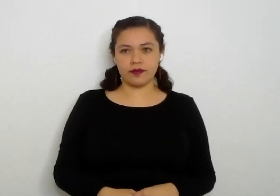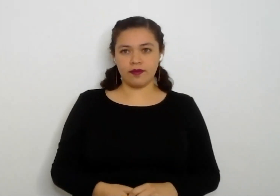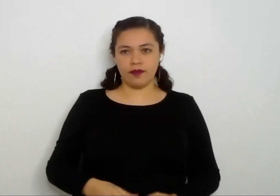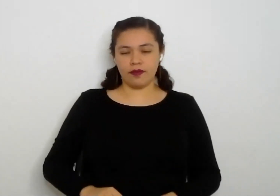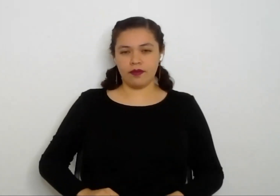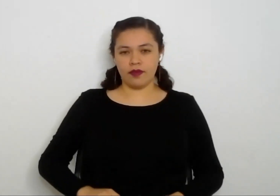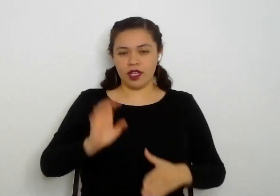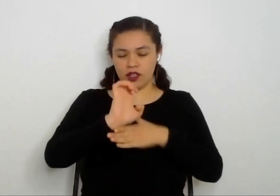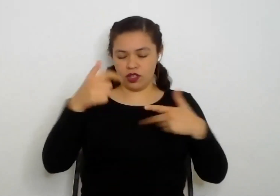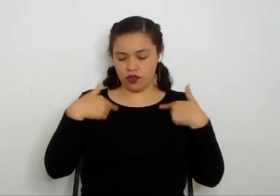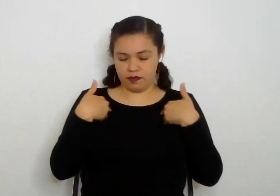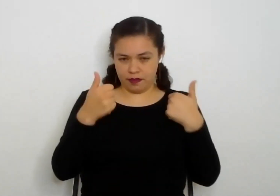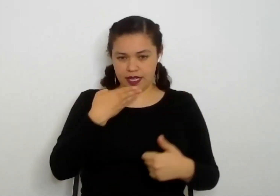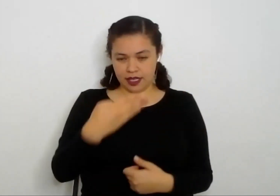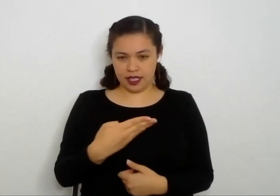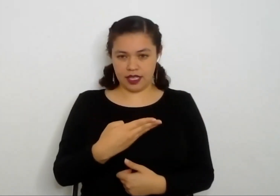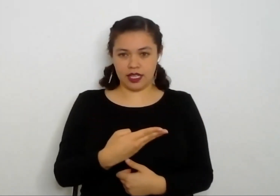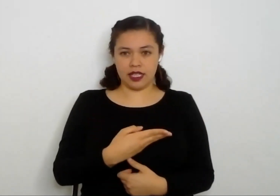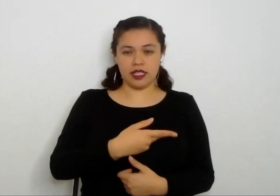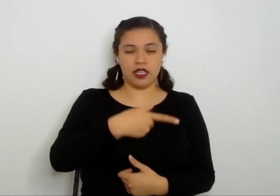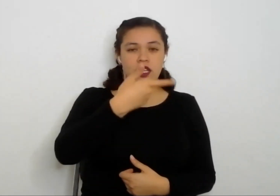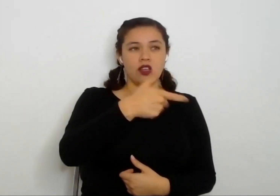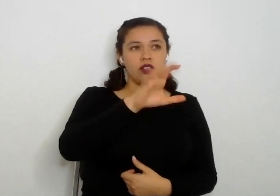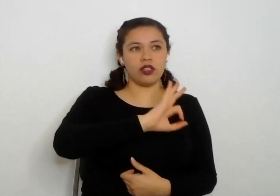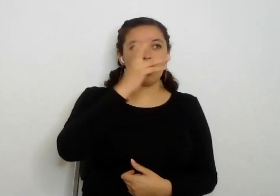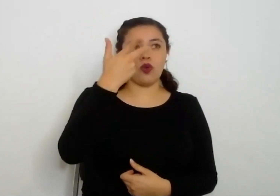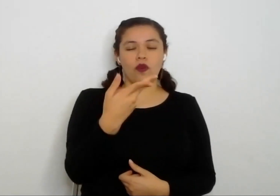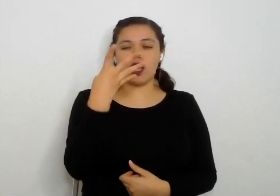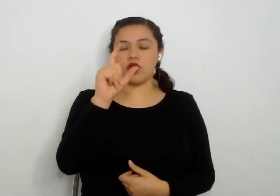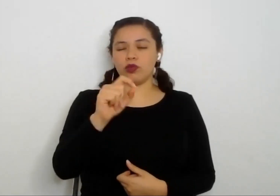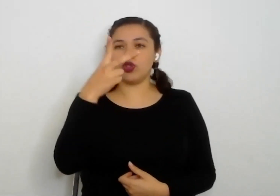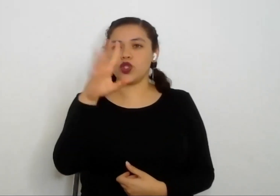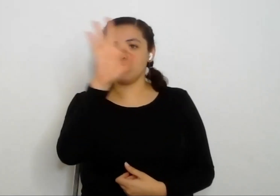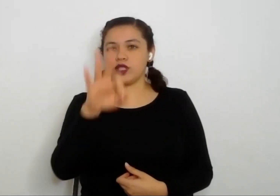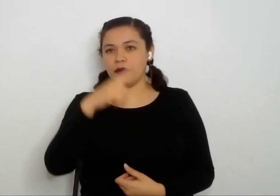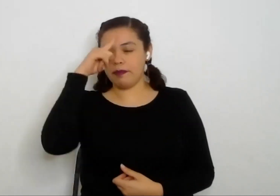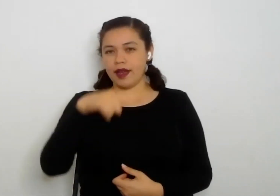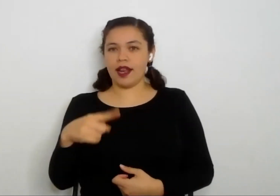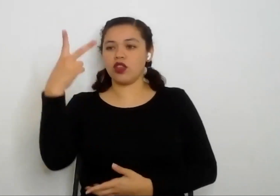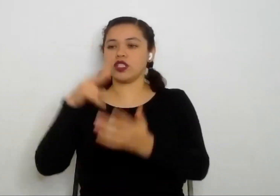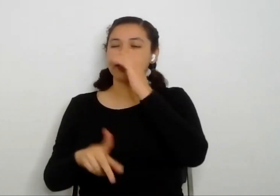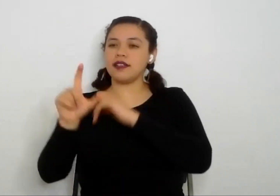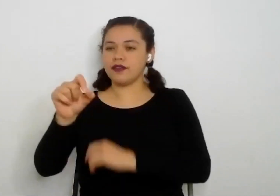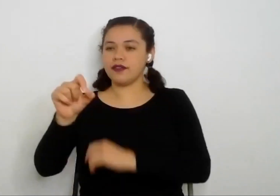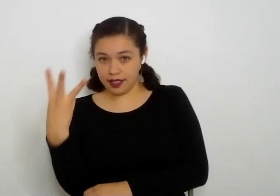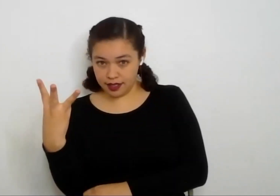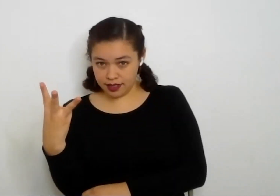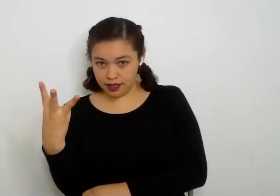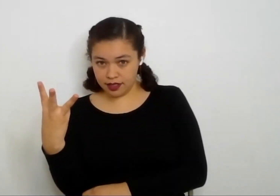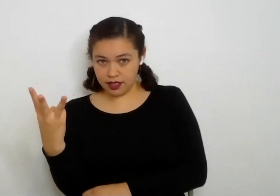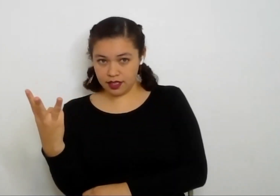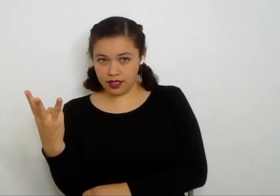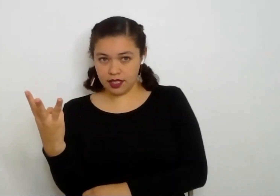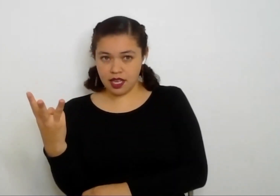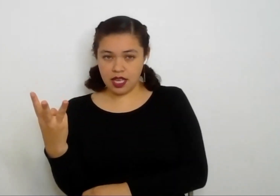Entonces, si entendí bien, esperamos un incremento de inflación del 4,2% para el 2023. 5%,